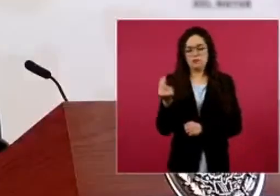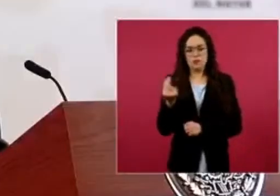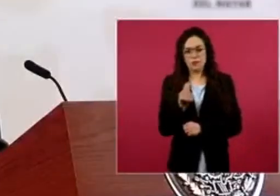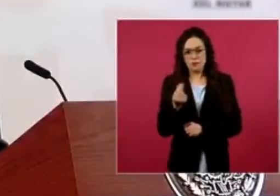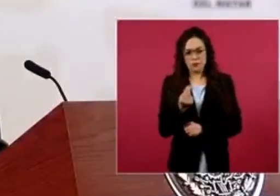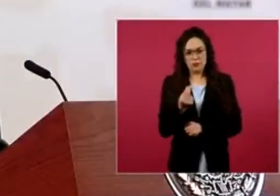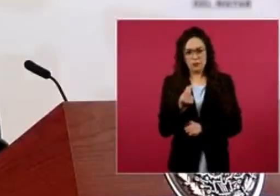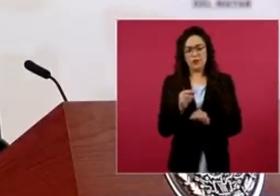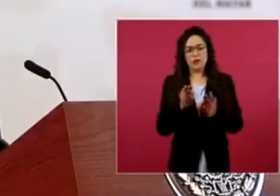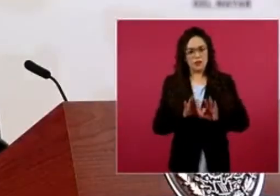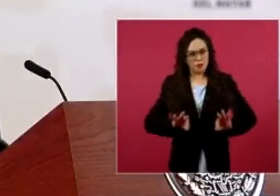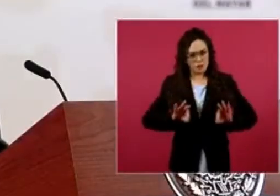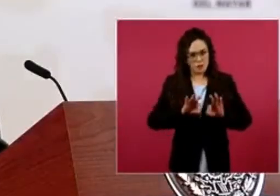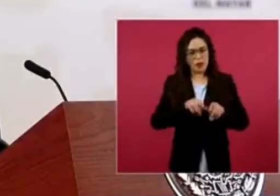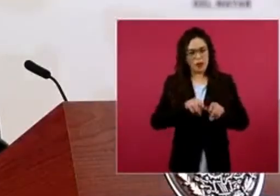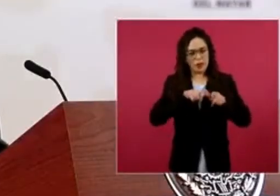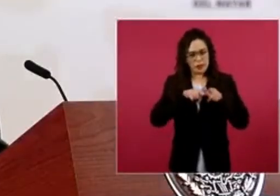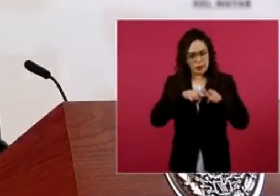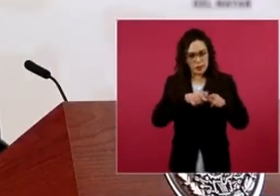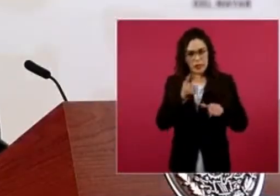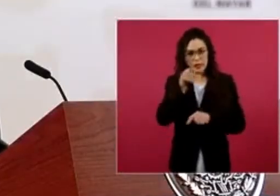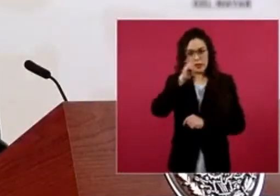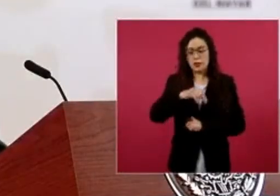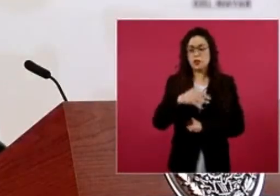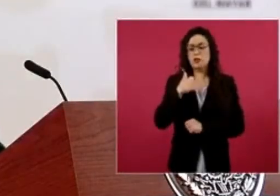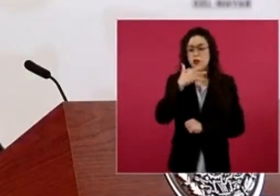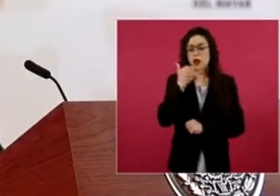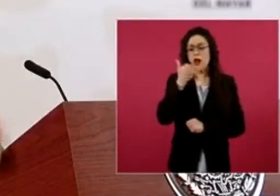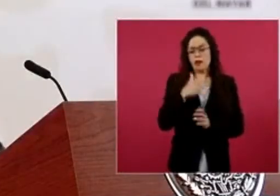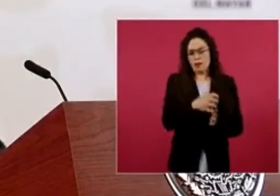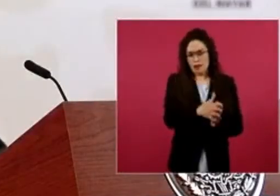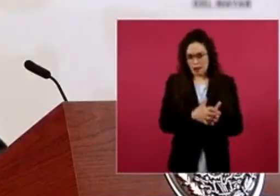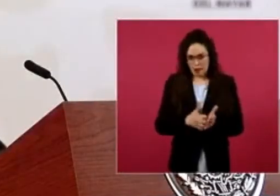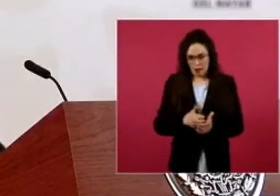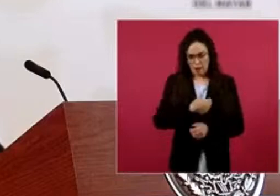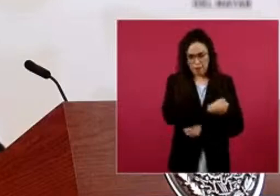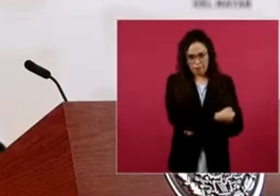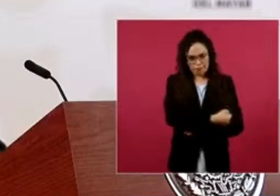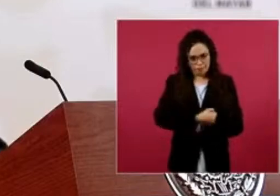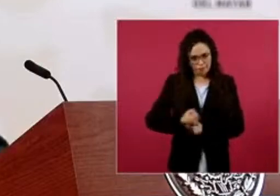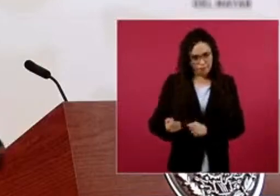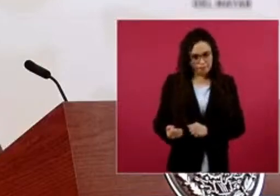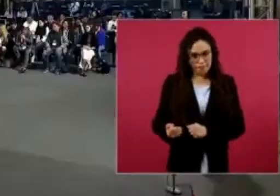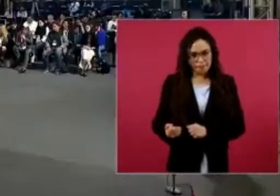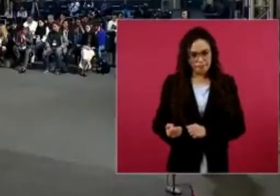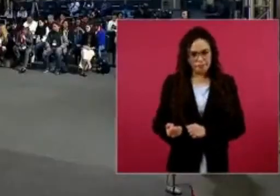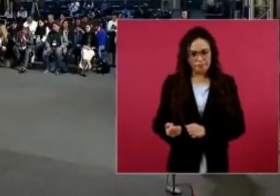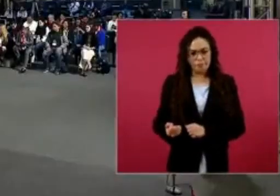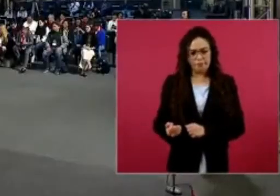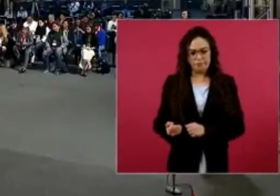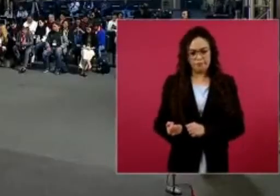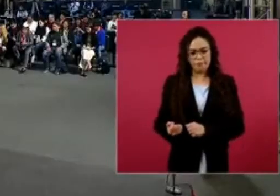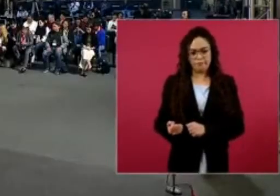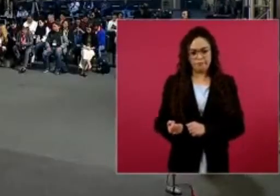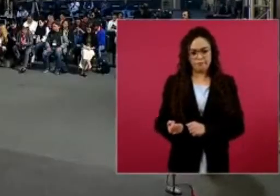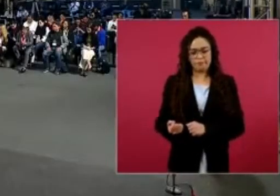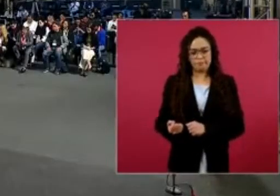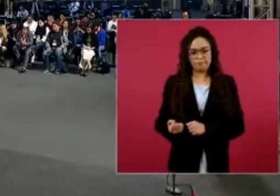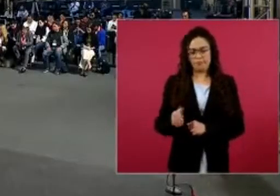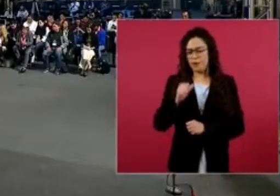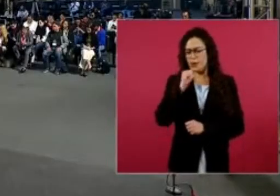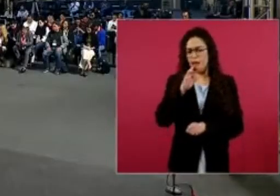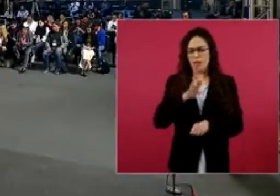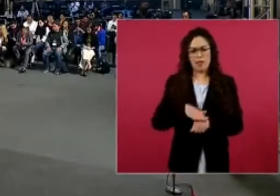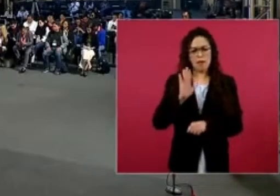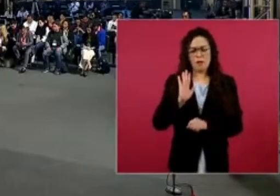hacer ninguna reforma fiscal, solo que no se permita